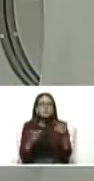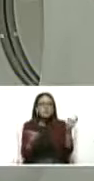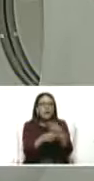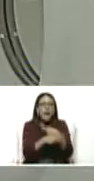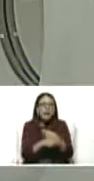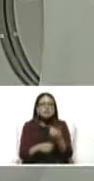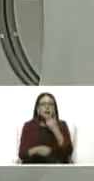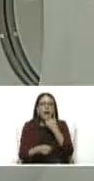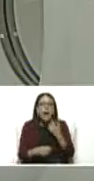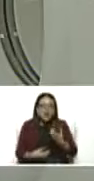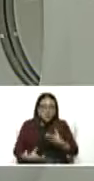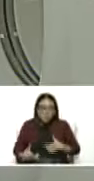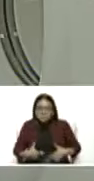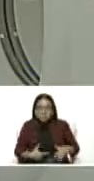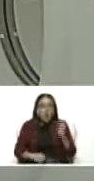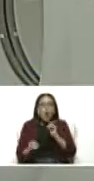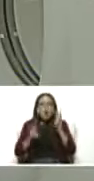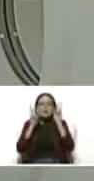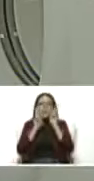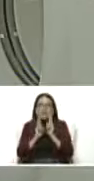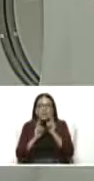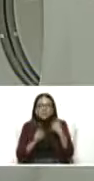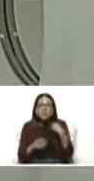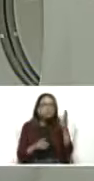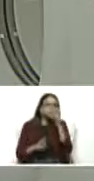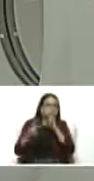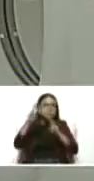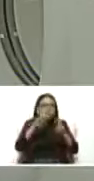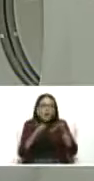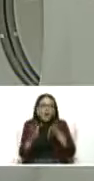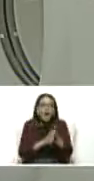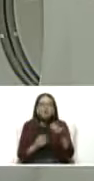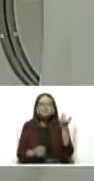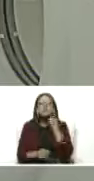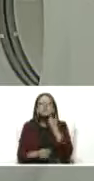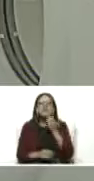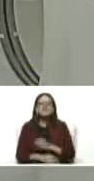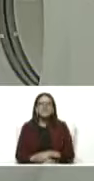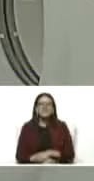Y para descartar cualquier tipo de enfermedades. Las mujeres no dejan hablar, ¿vale?